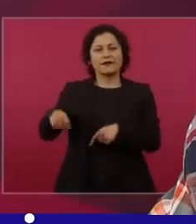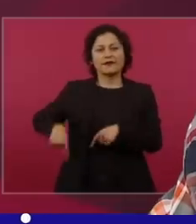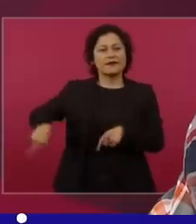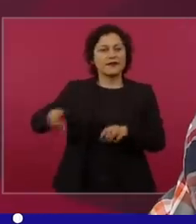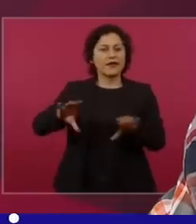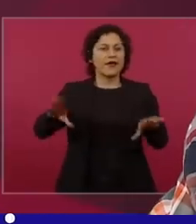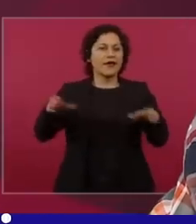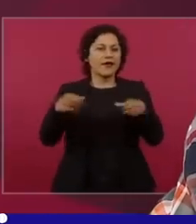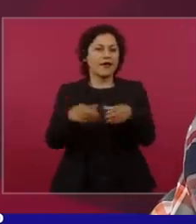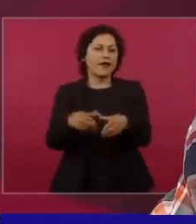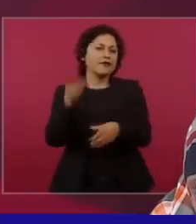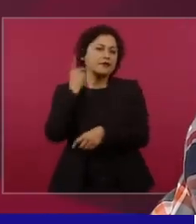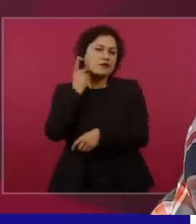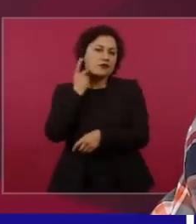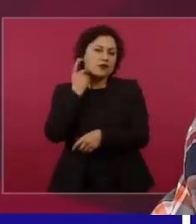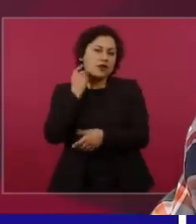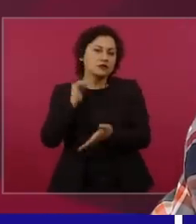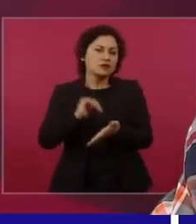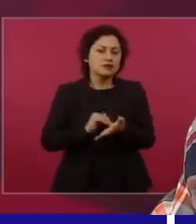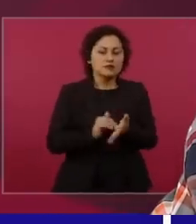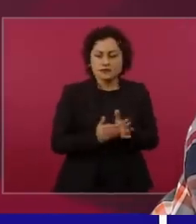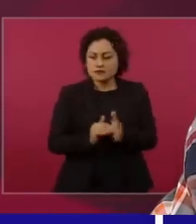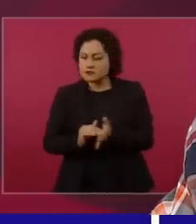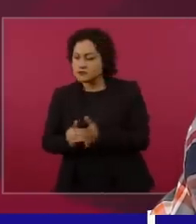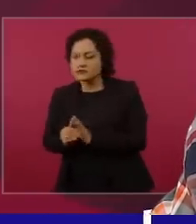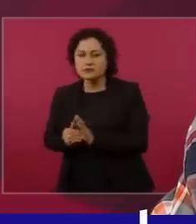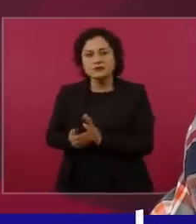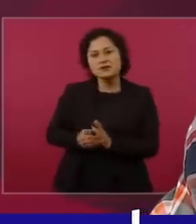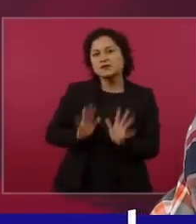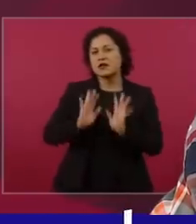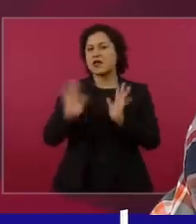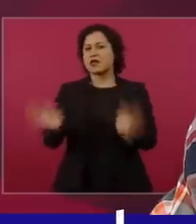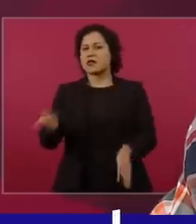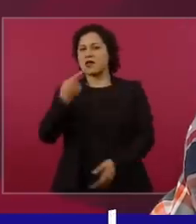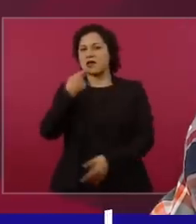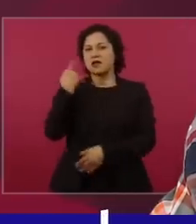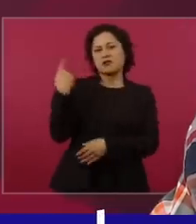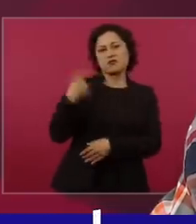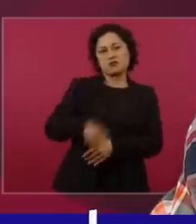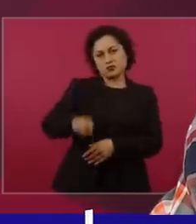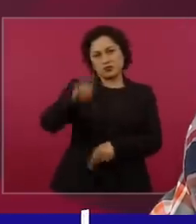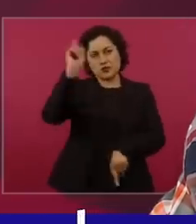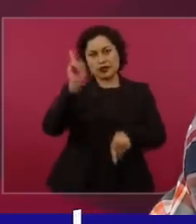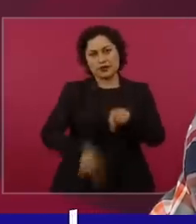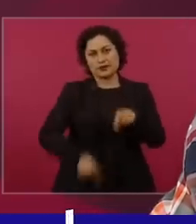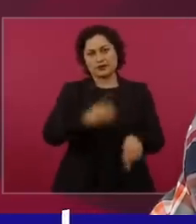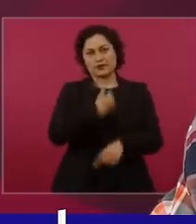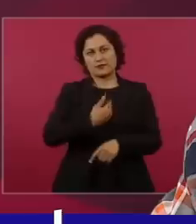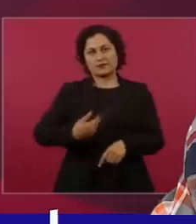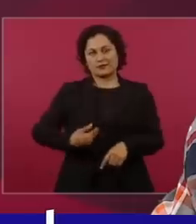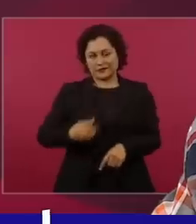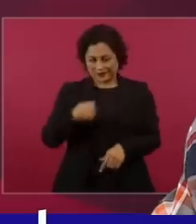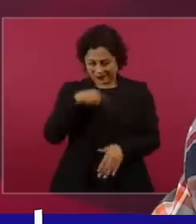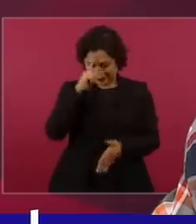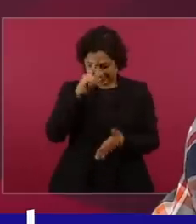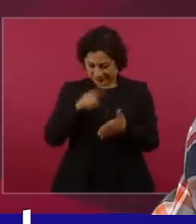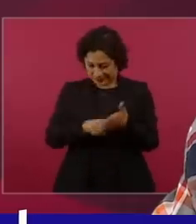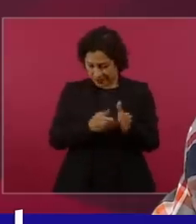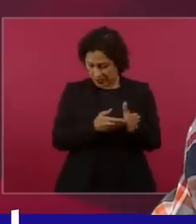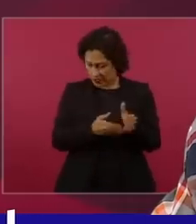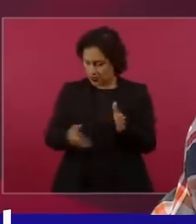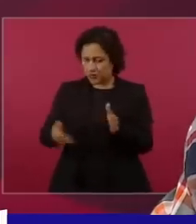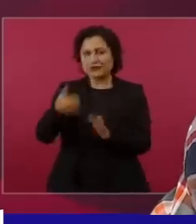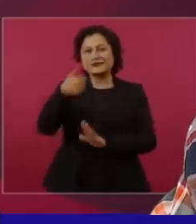ya había iniciado el primer juicio para destituirlo. Creo que en seis meses